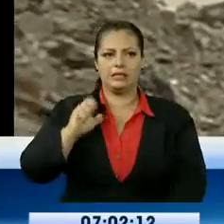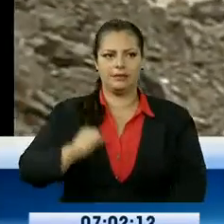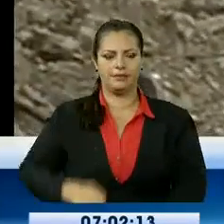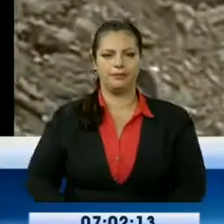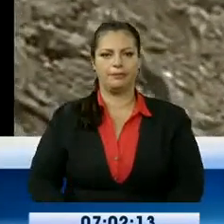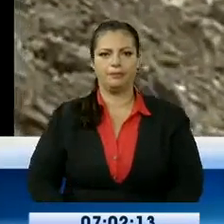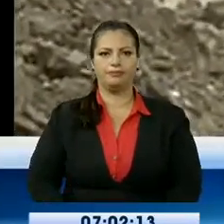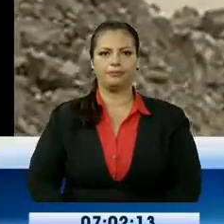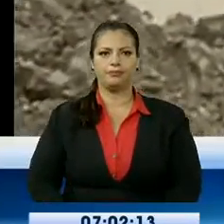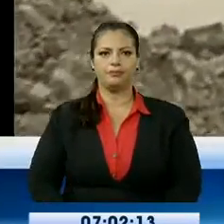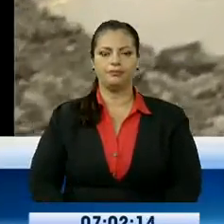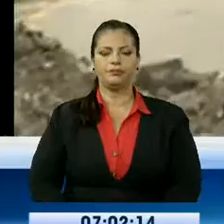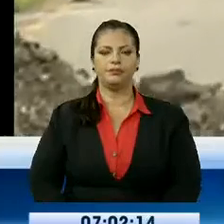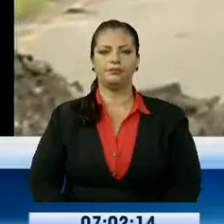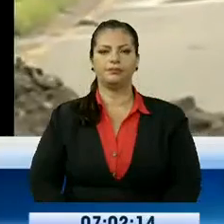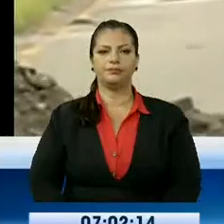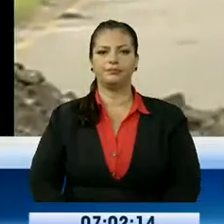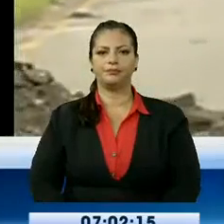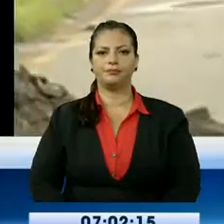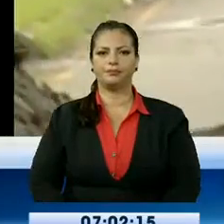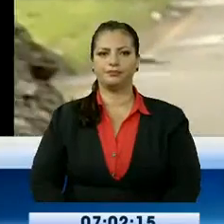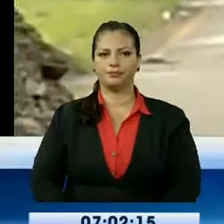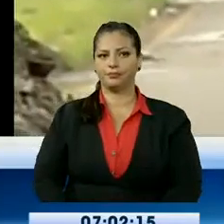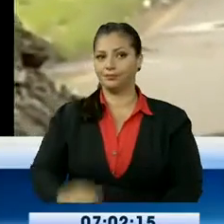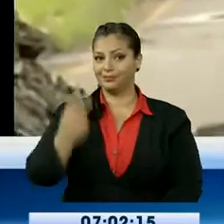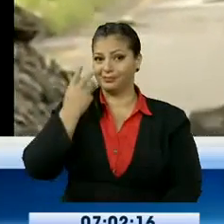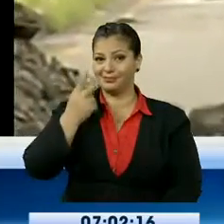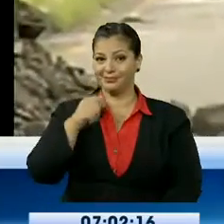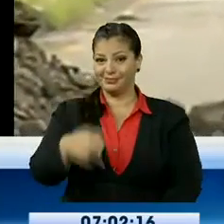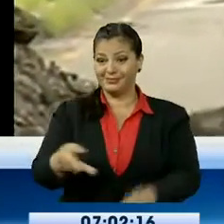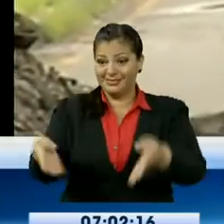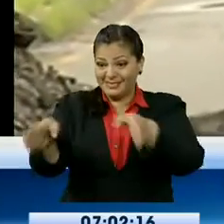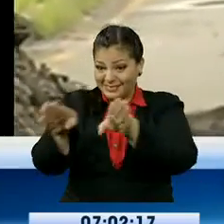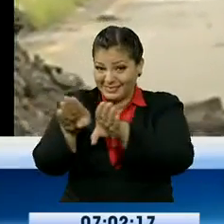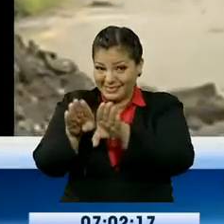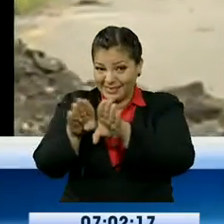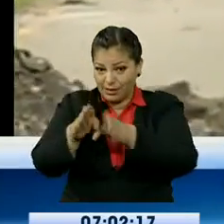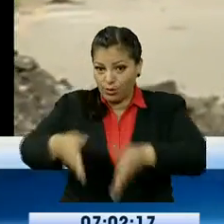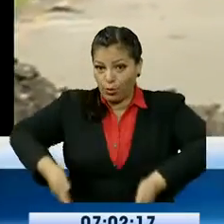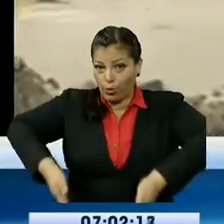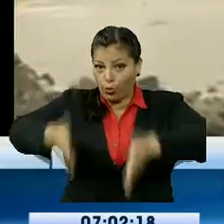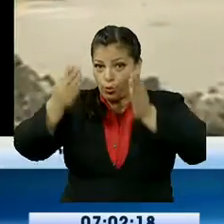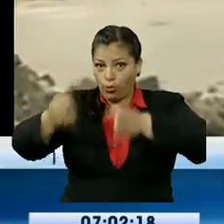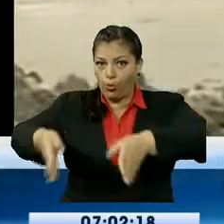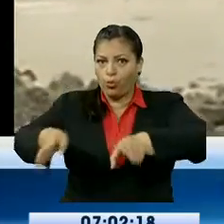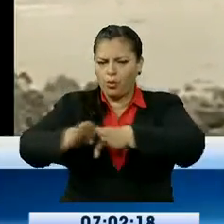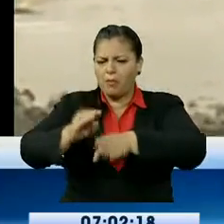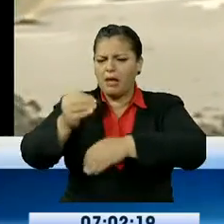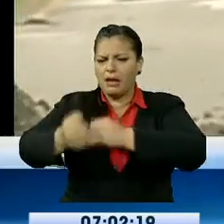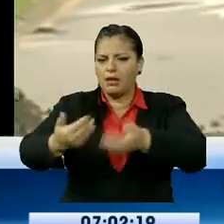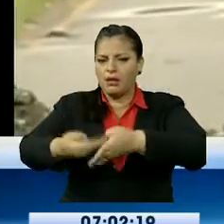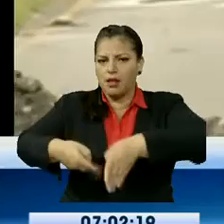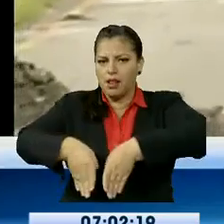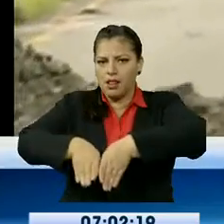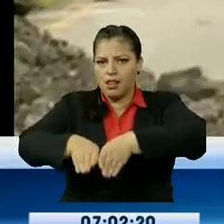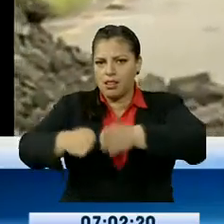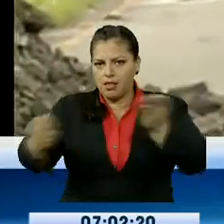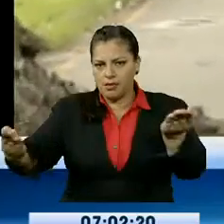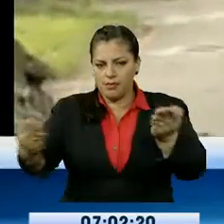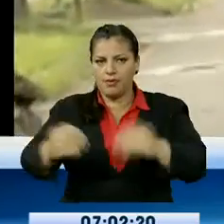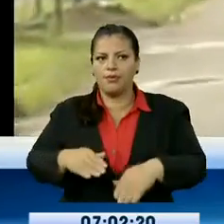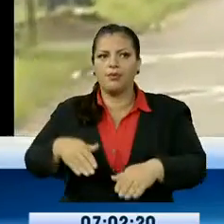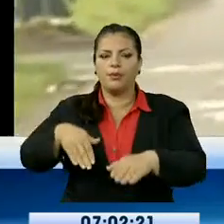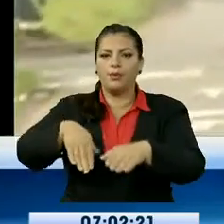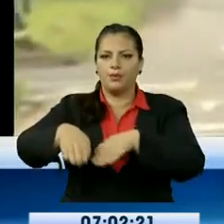5, el área de esta vía que ya va a ser habilitada, que es donde actualmente se están realizando los tráficos, tendrá el sentido invertido. Es decir, habrá